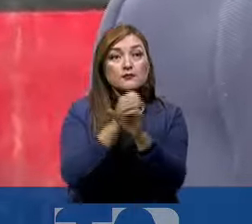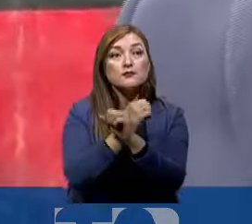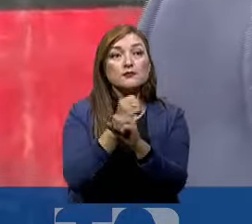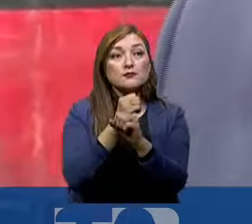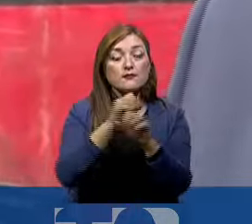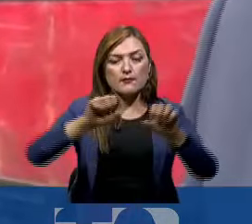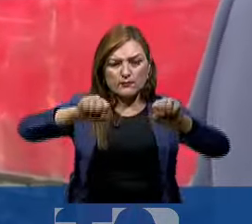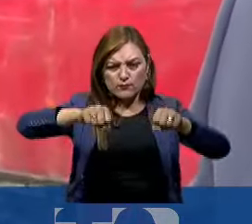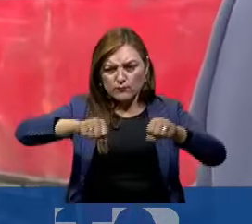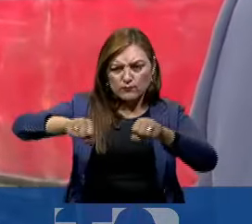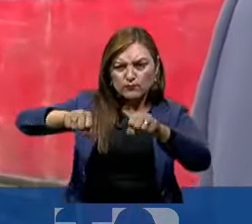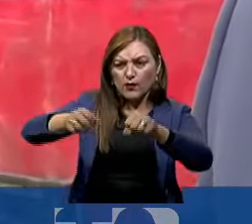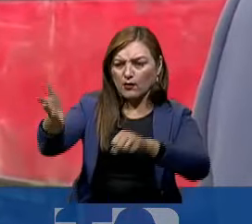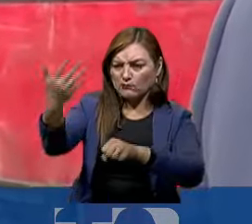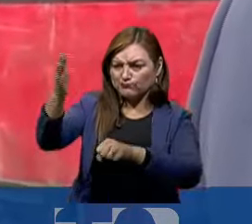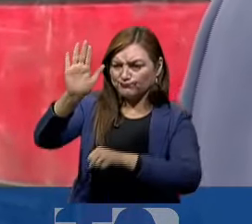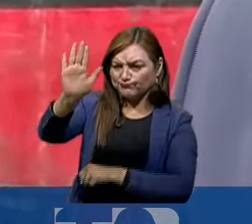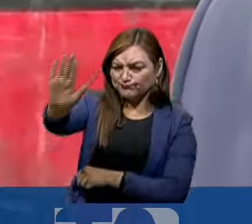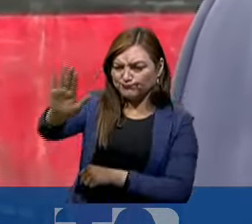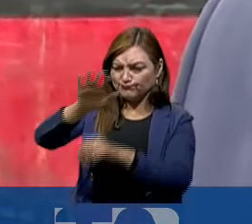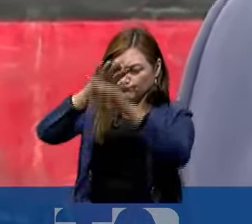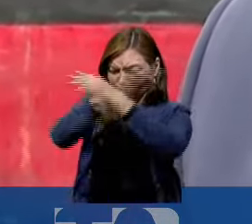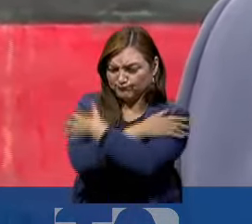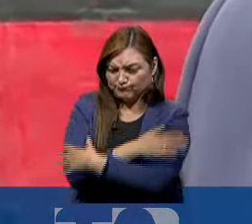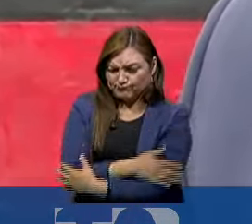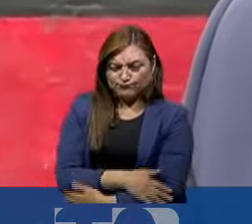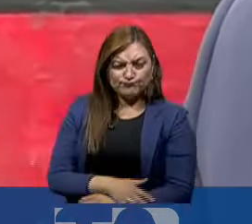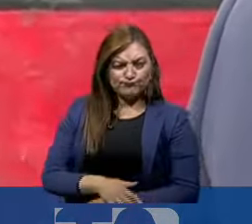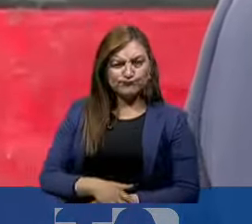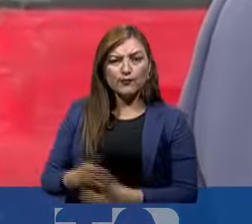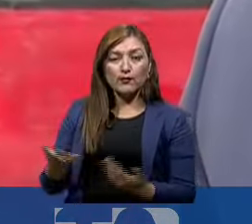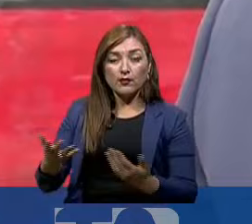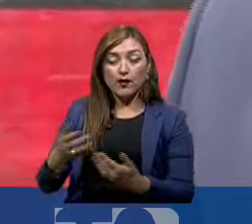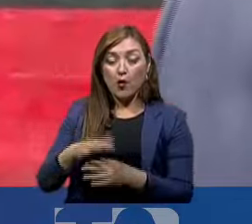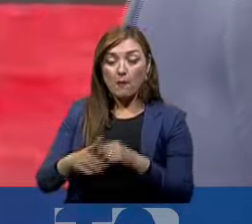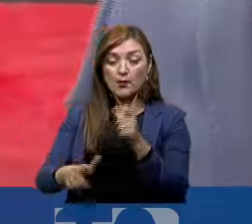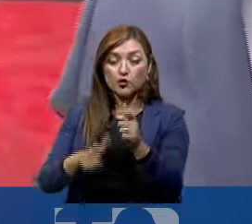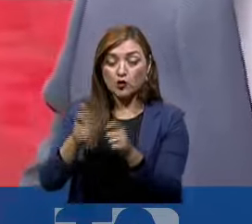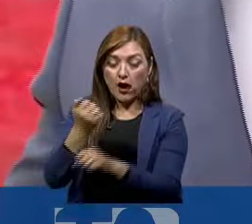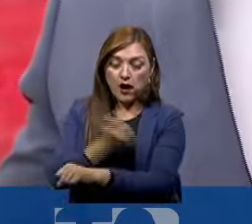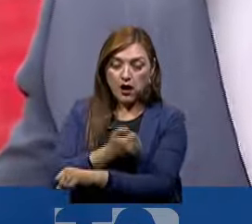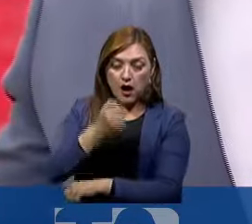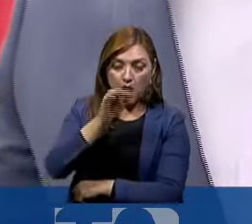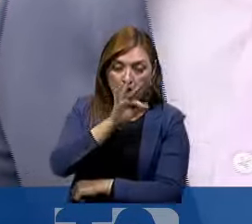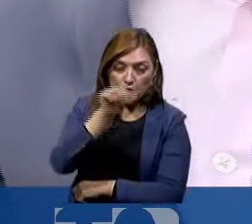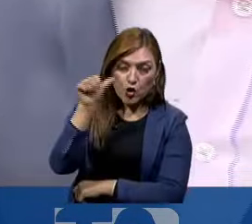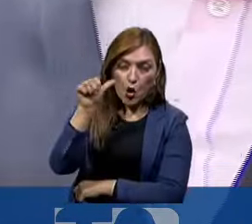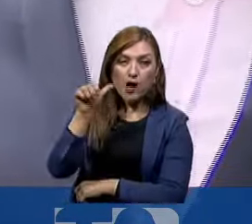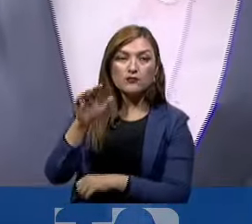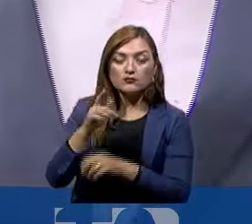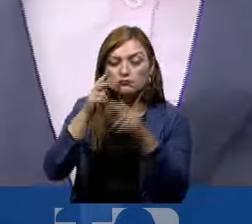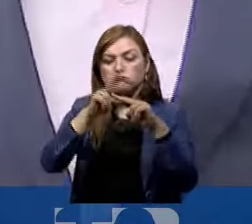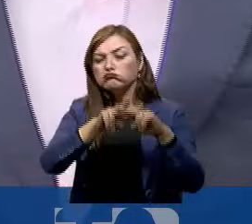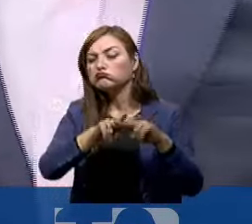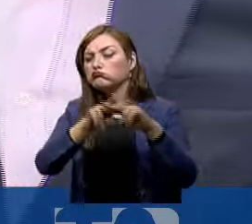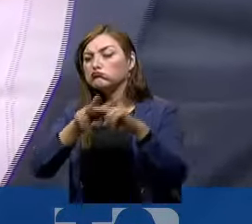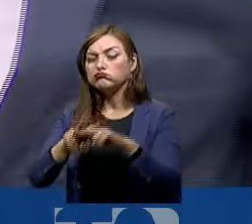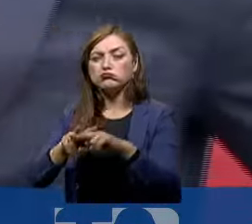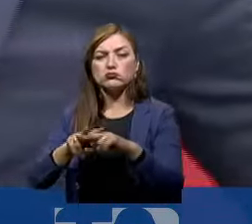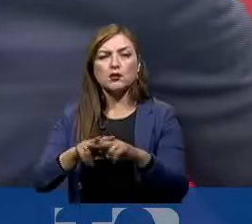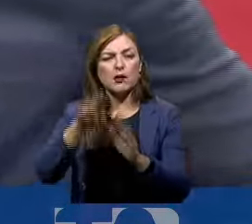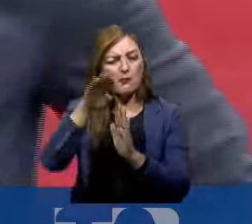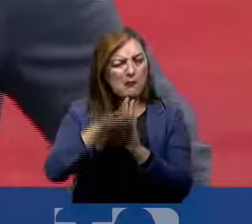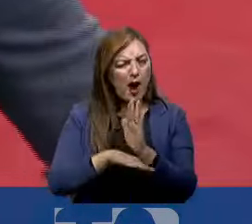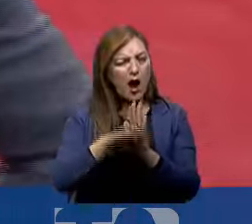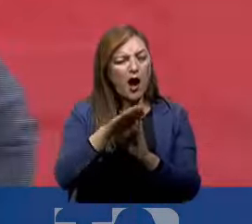a personas sospechosas, consumidores, tratando nosotros de abarcar mayor territorio y presencia policial en el sector, evitando así y